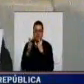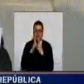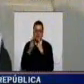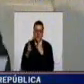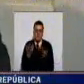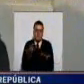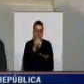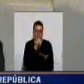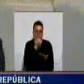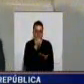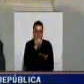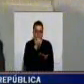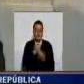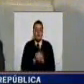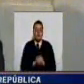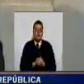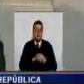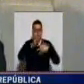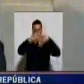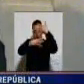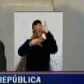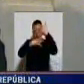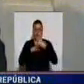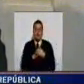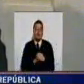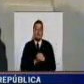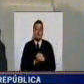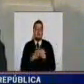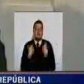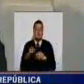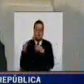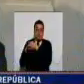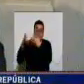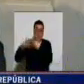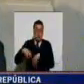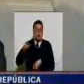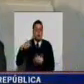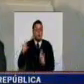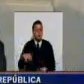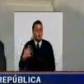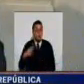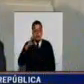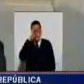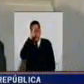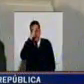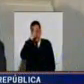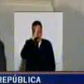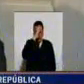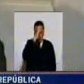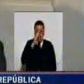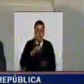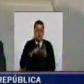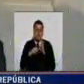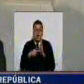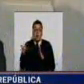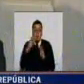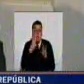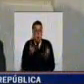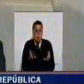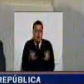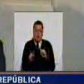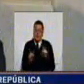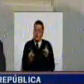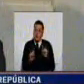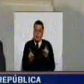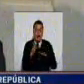Indicio 8. Brookfield es una empresa severamente cuestionada, ¿no, ministro? Esto no es un asunto de menor cuantía. Aquí